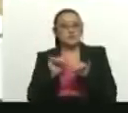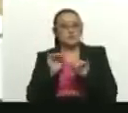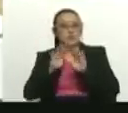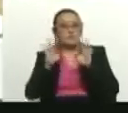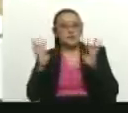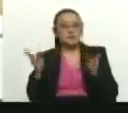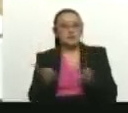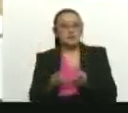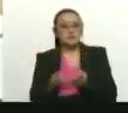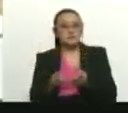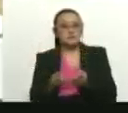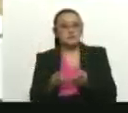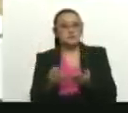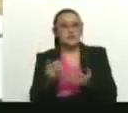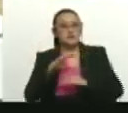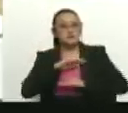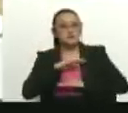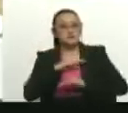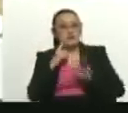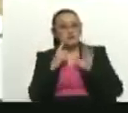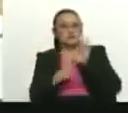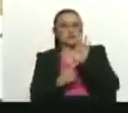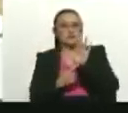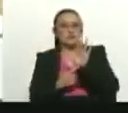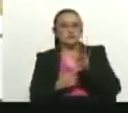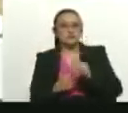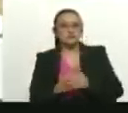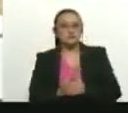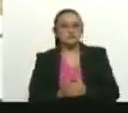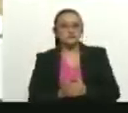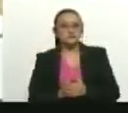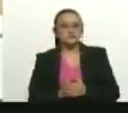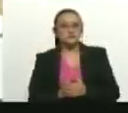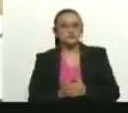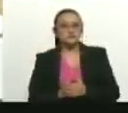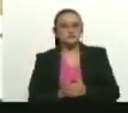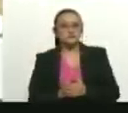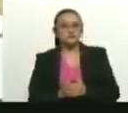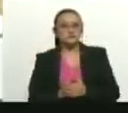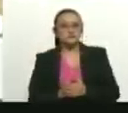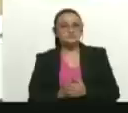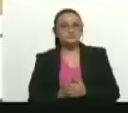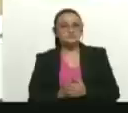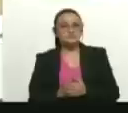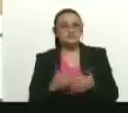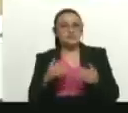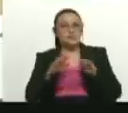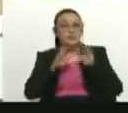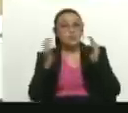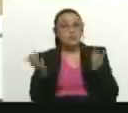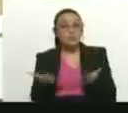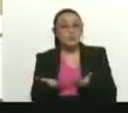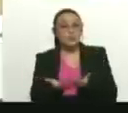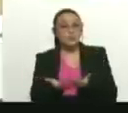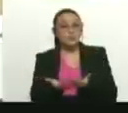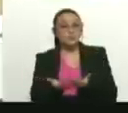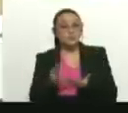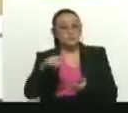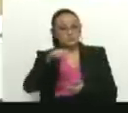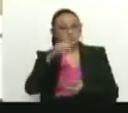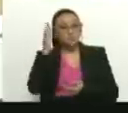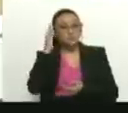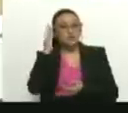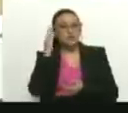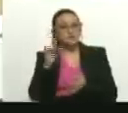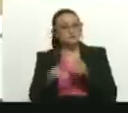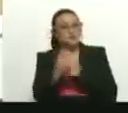pandemia. Así que hay suficientes demostraciones. Senshu, la humanidad, tú sabes que desde